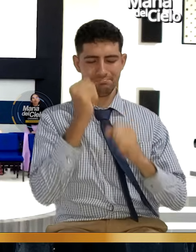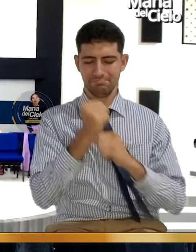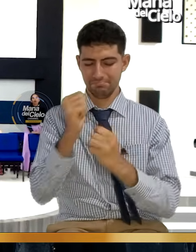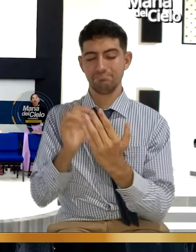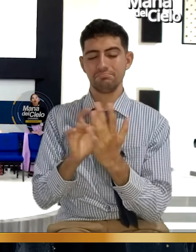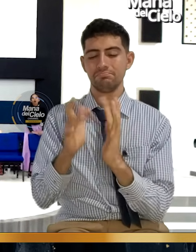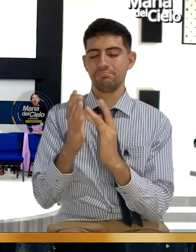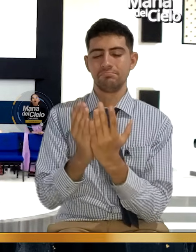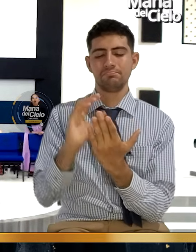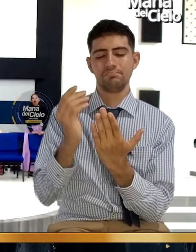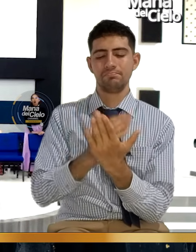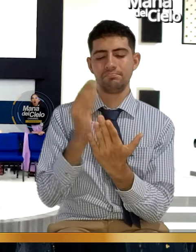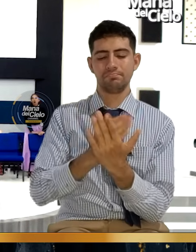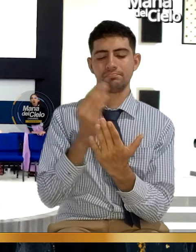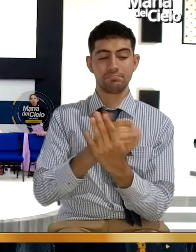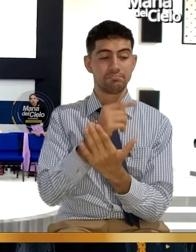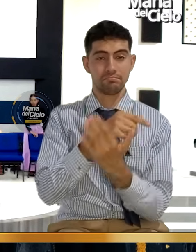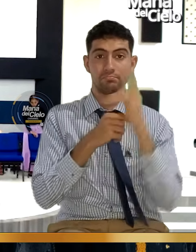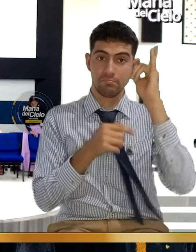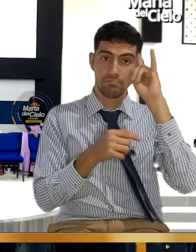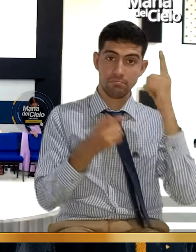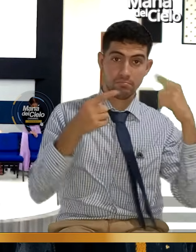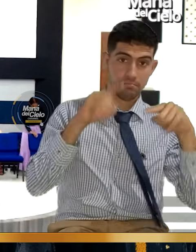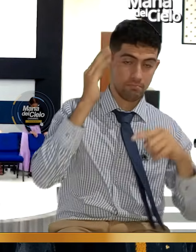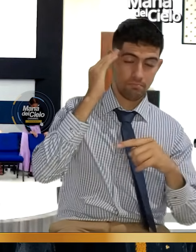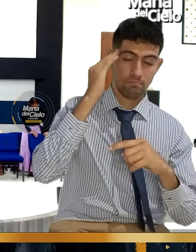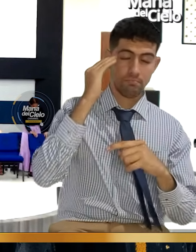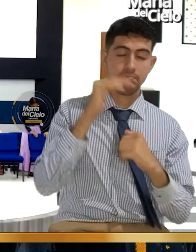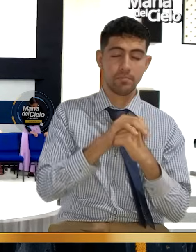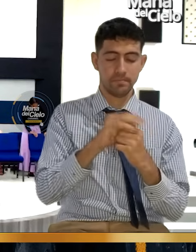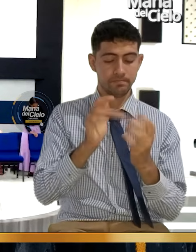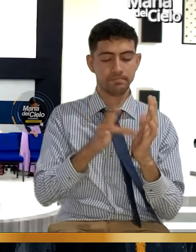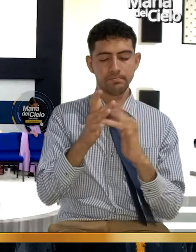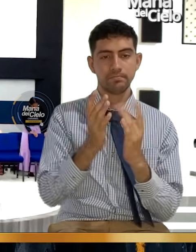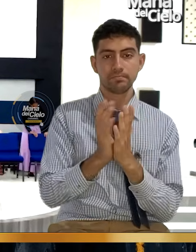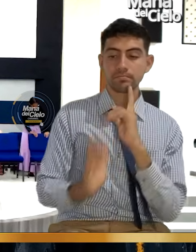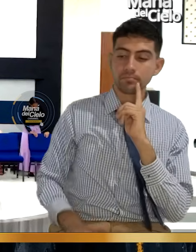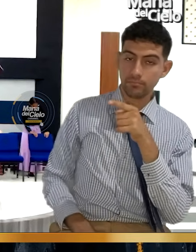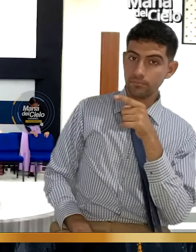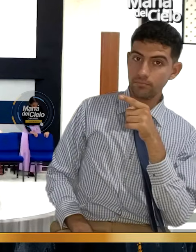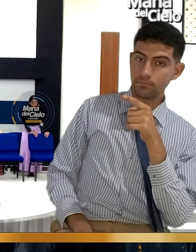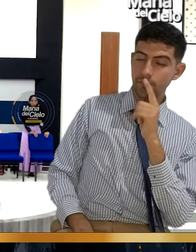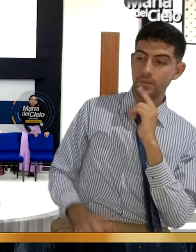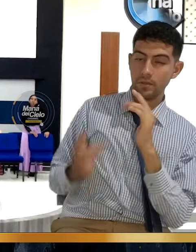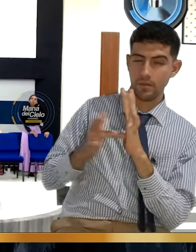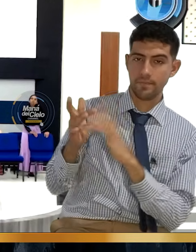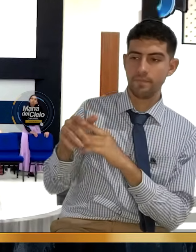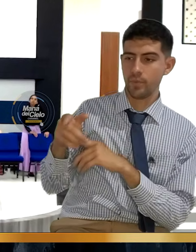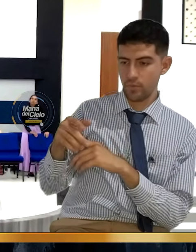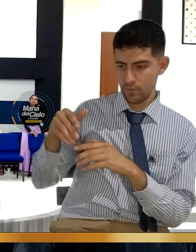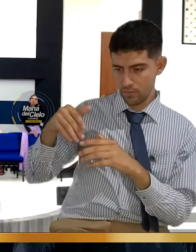Dios. Él me dijo: mírate, hoy todo esto, le dijo Satanás a Jesús, todo esto te lo doy si tú me